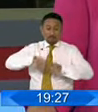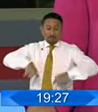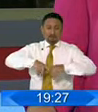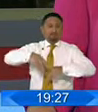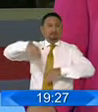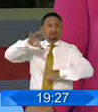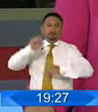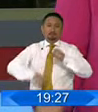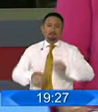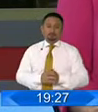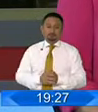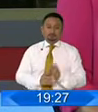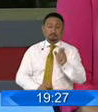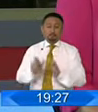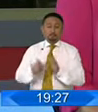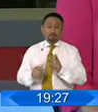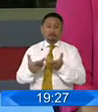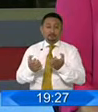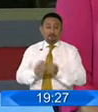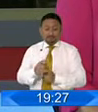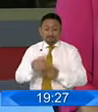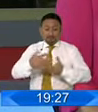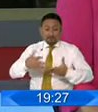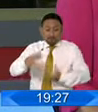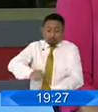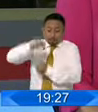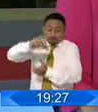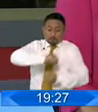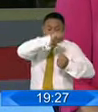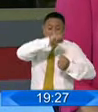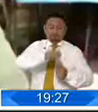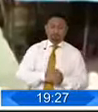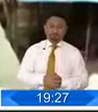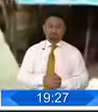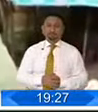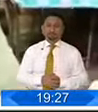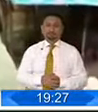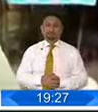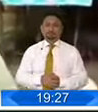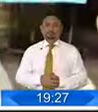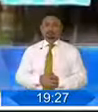más afectados. Los comerciantes intentaban salvar su mercadería.